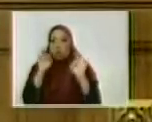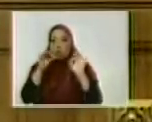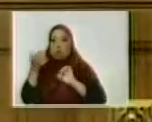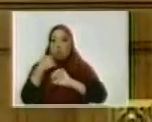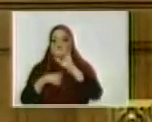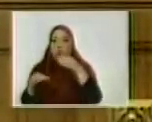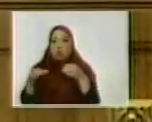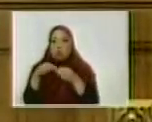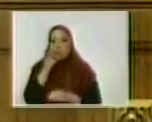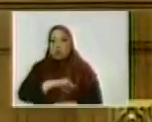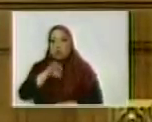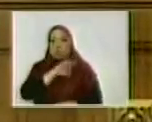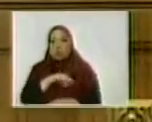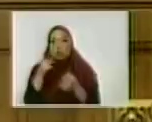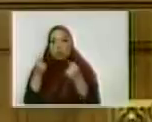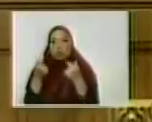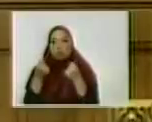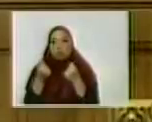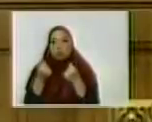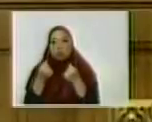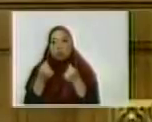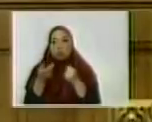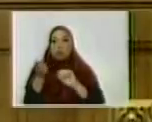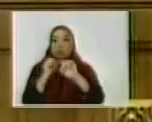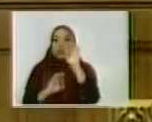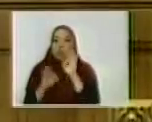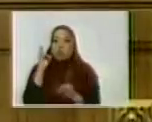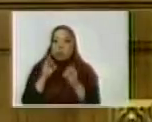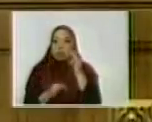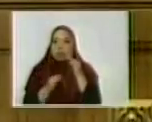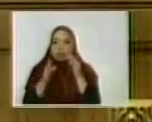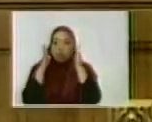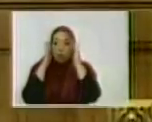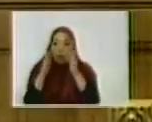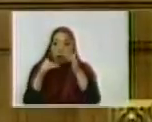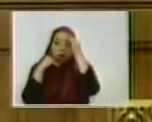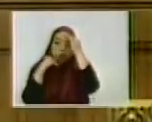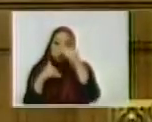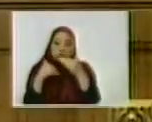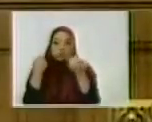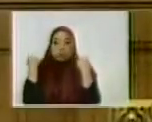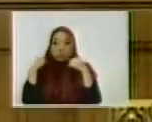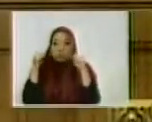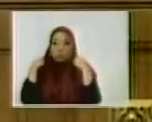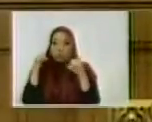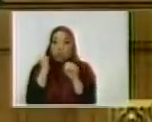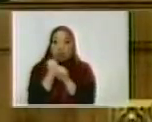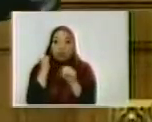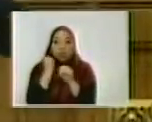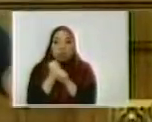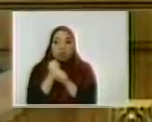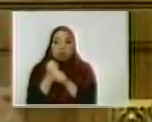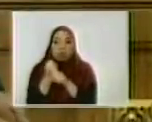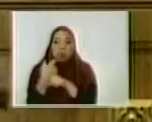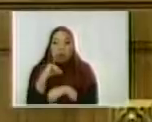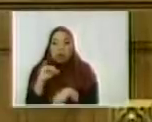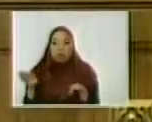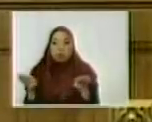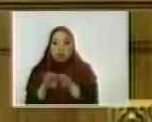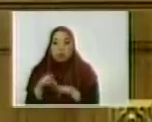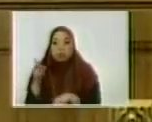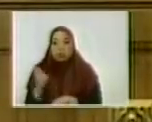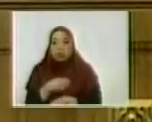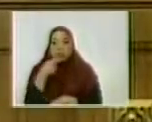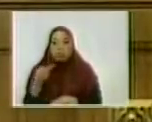delitos socioeconómicos. Pero para que el sistema de justicia actúe, nosotros debemos, a la par de ello, desde este